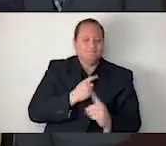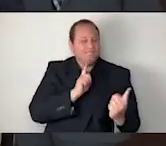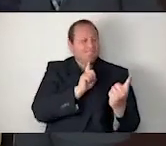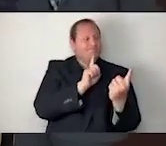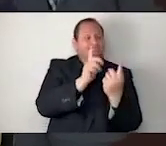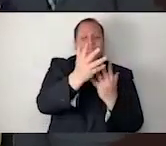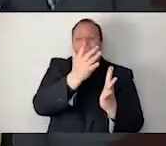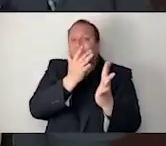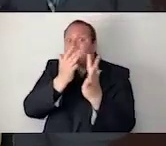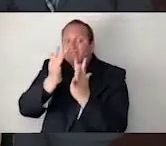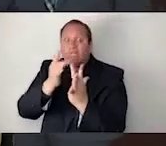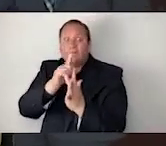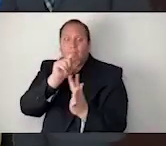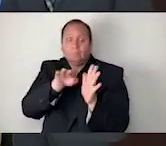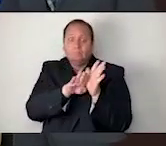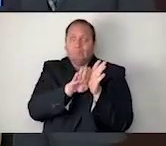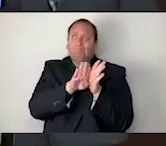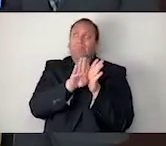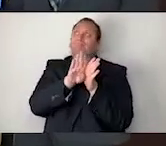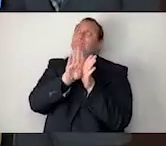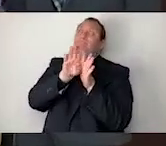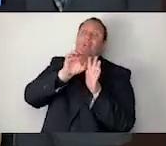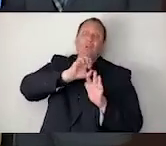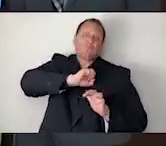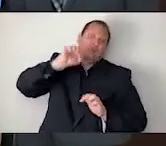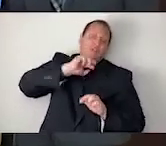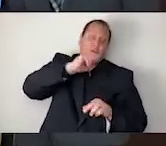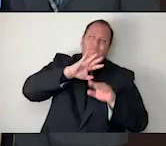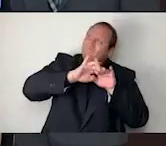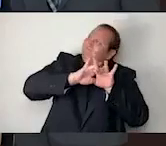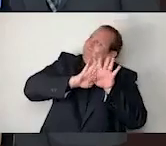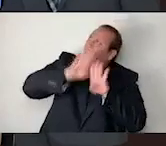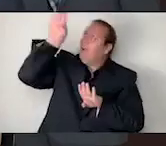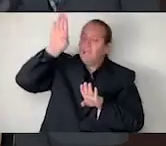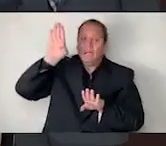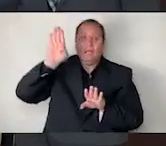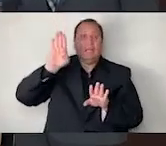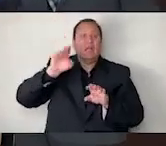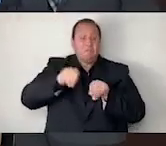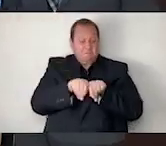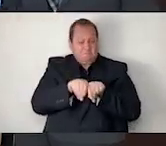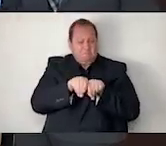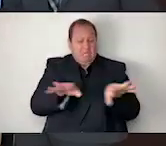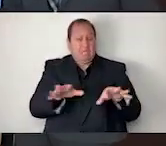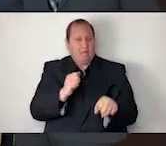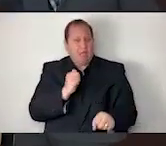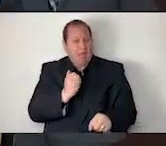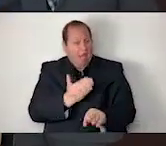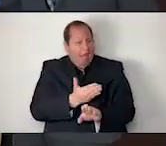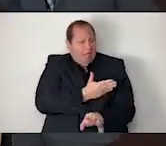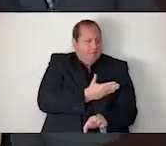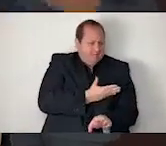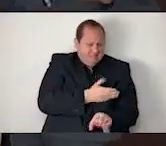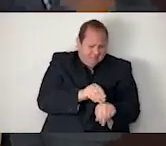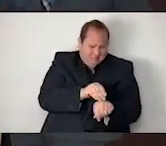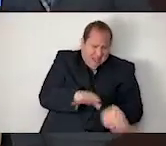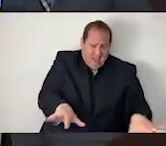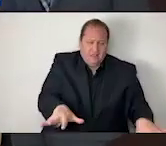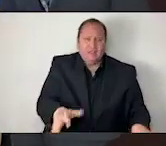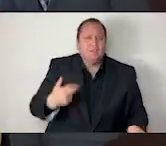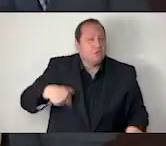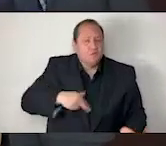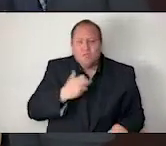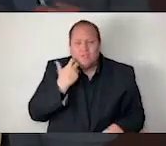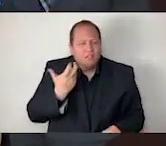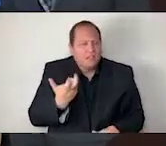pasar la fase epidémica tempranamente y lo que no queremos es precisamente eso queremos que la población entienda que este virus este